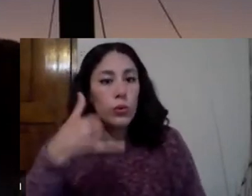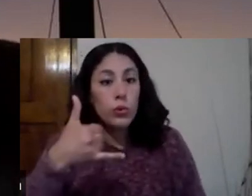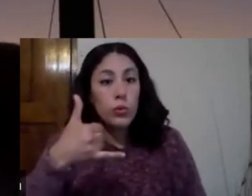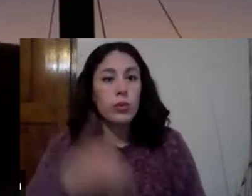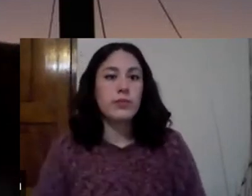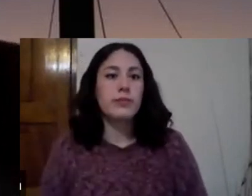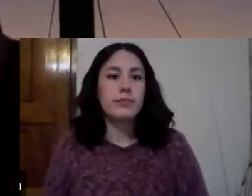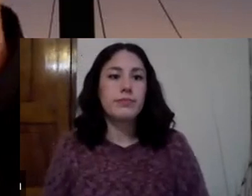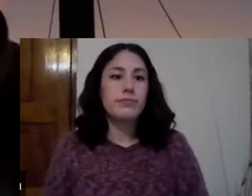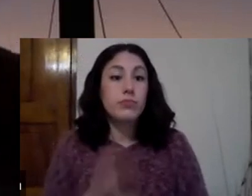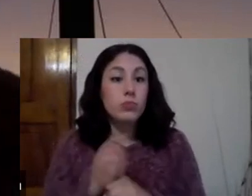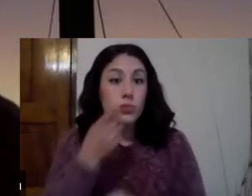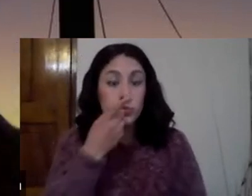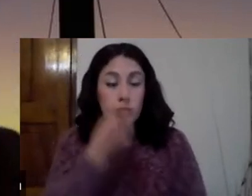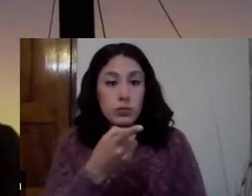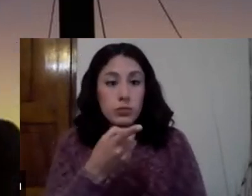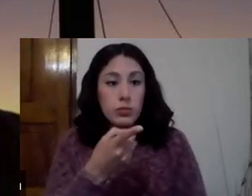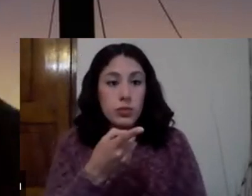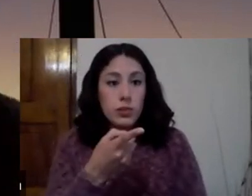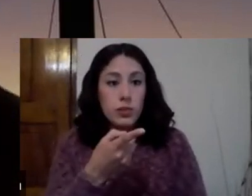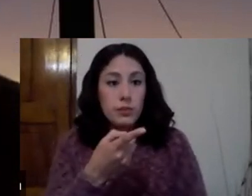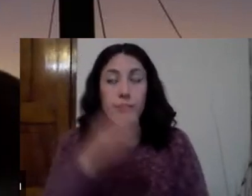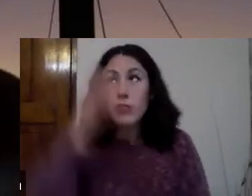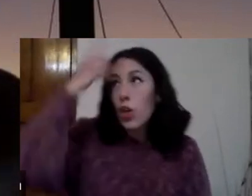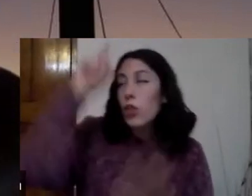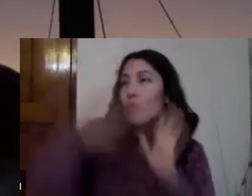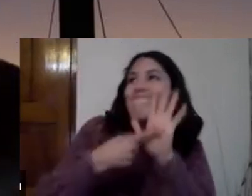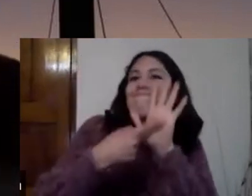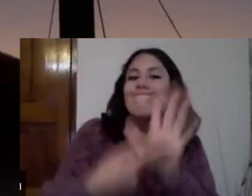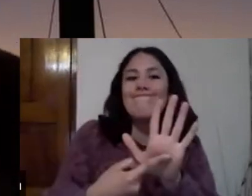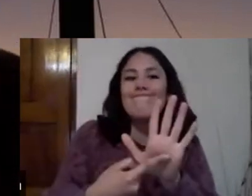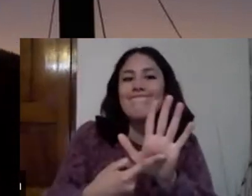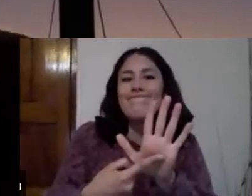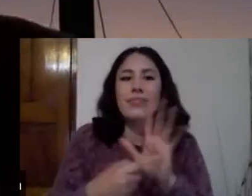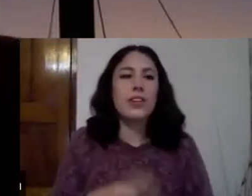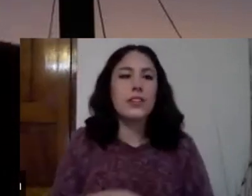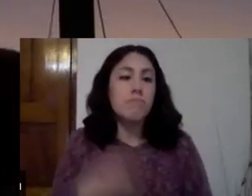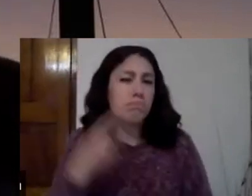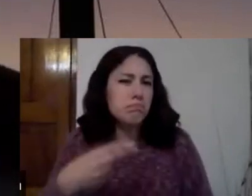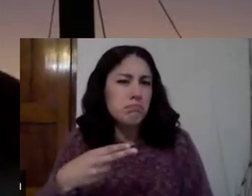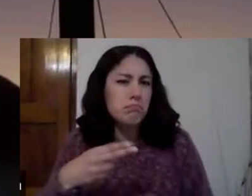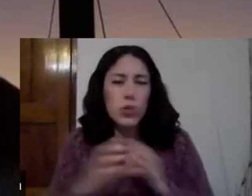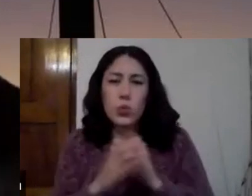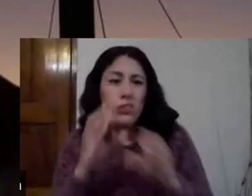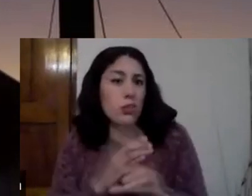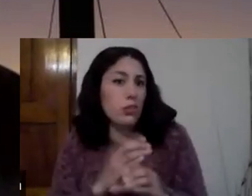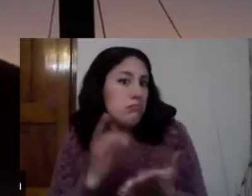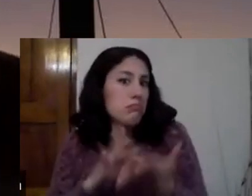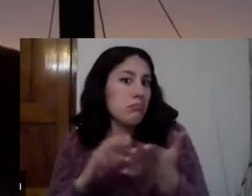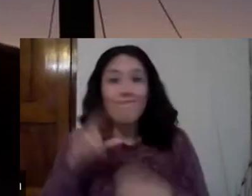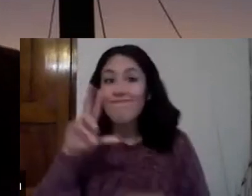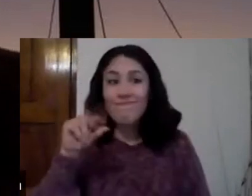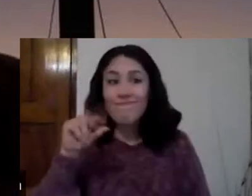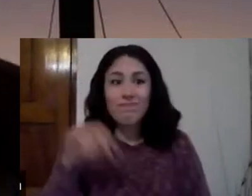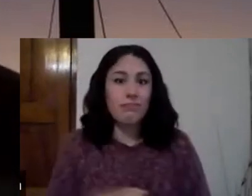Porque el Dios que se revela a Moisés, hermanos y hermanas, no es una cosa, no es una existencia particular, no es